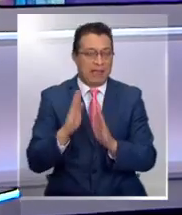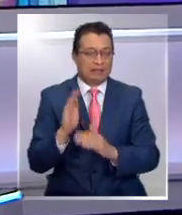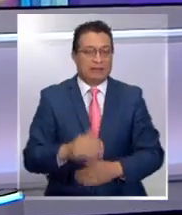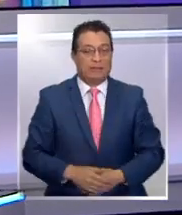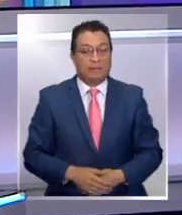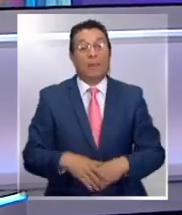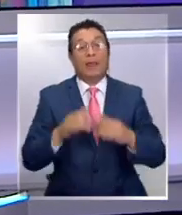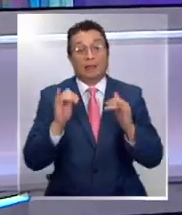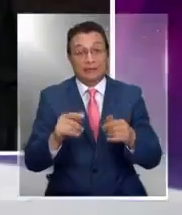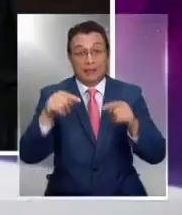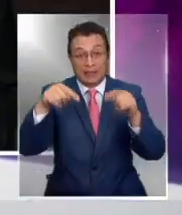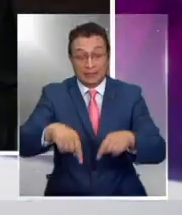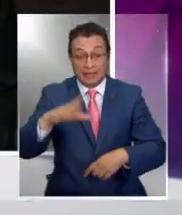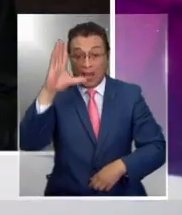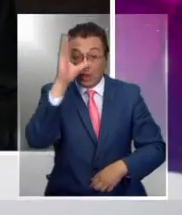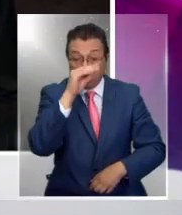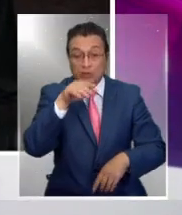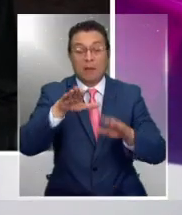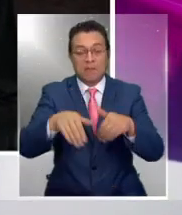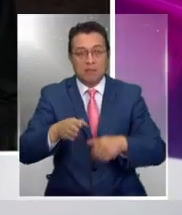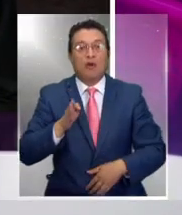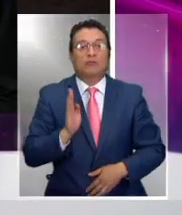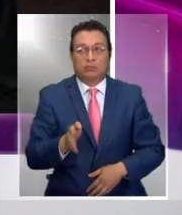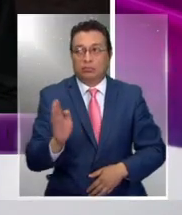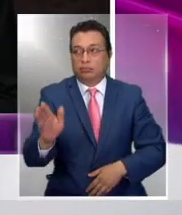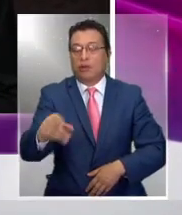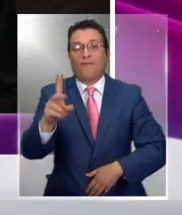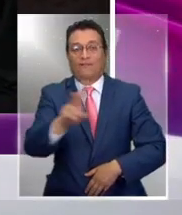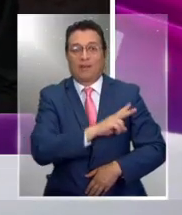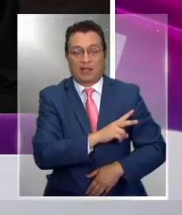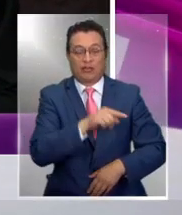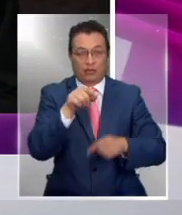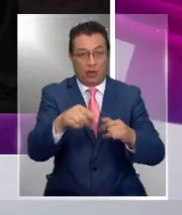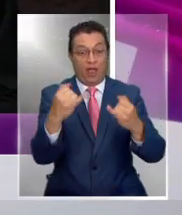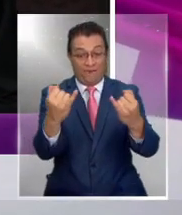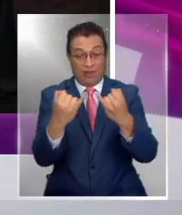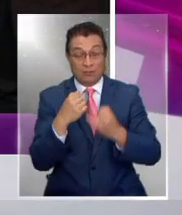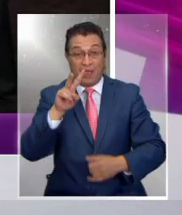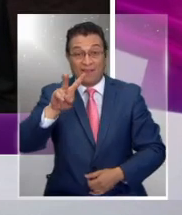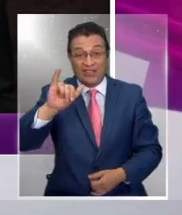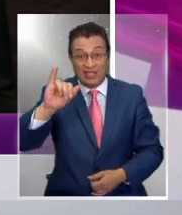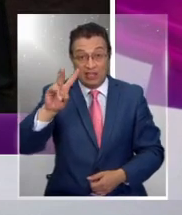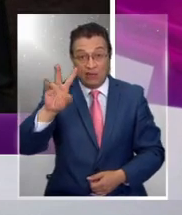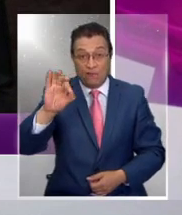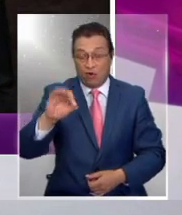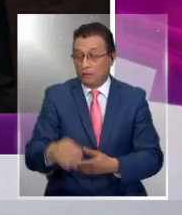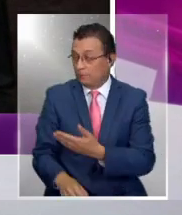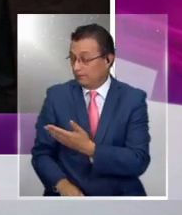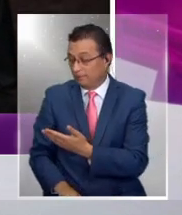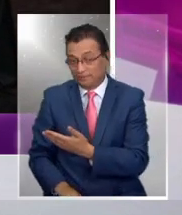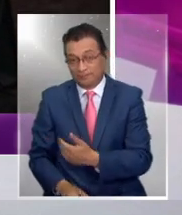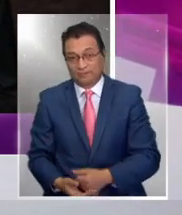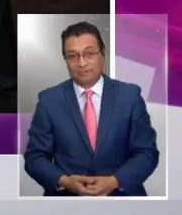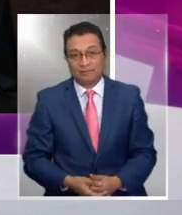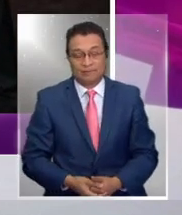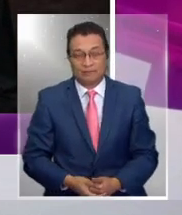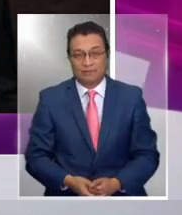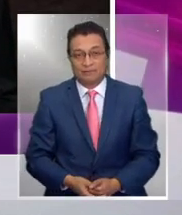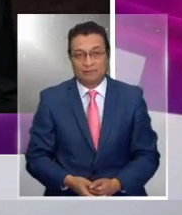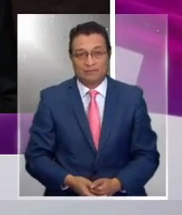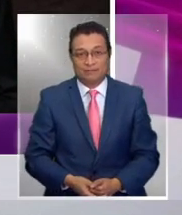mientras tanto, esta noche siguen las protestas en Valparaíso y desde el puerto nos va a informar en vivo Javiera Ponce. Buenas noches, Javiera.